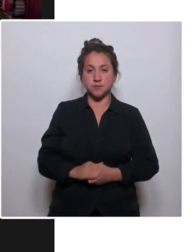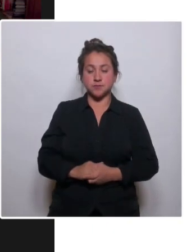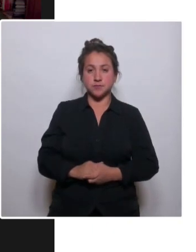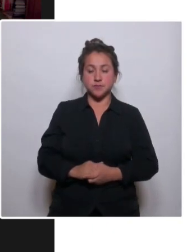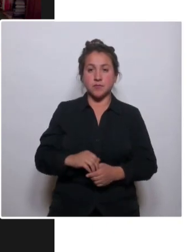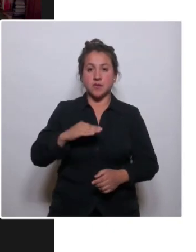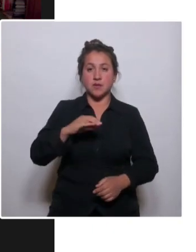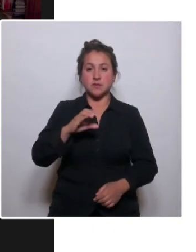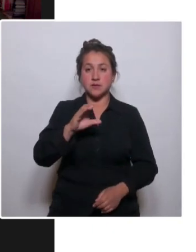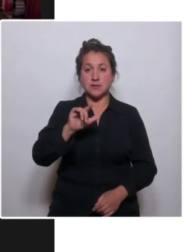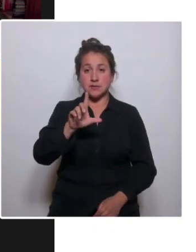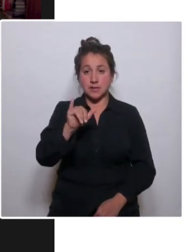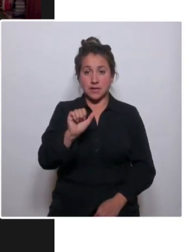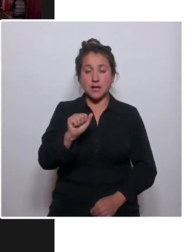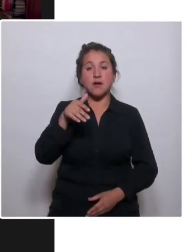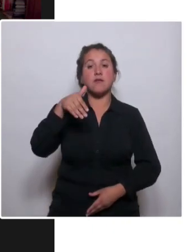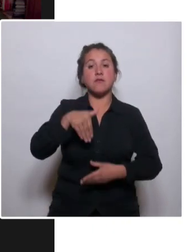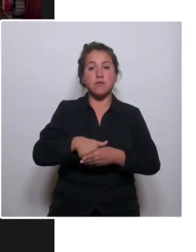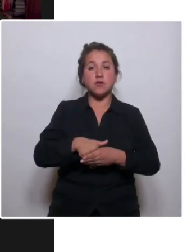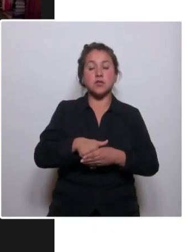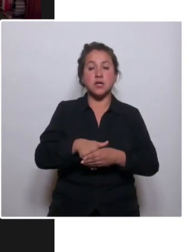Convencional Cecilia Uvilla.